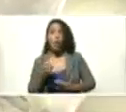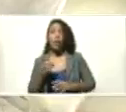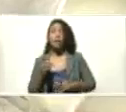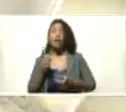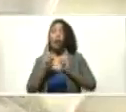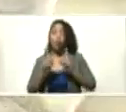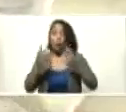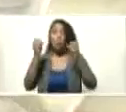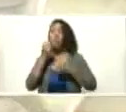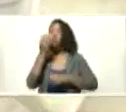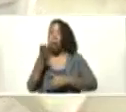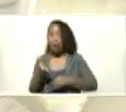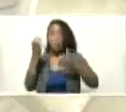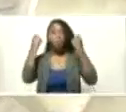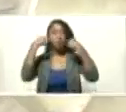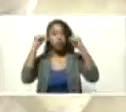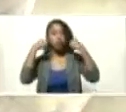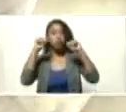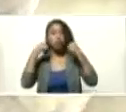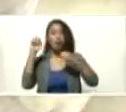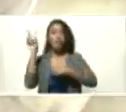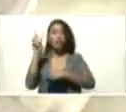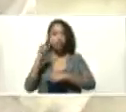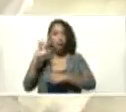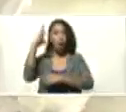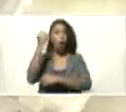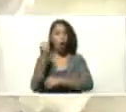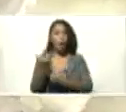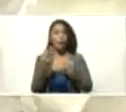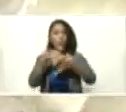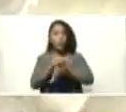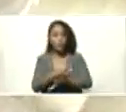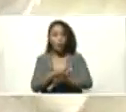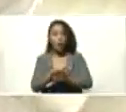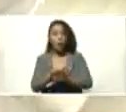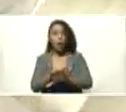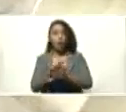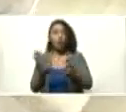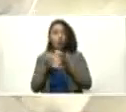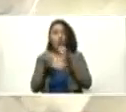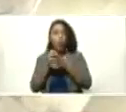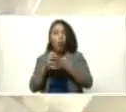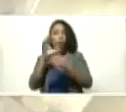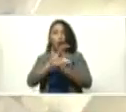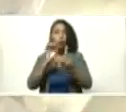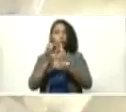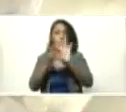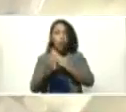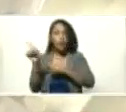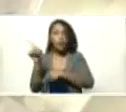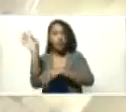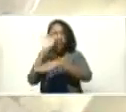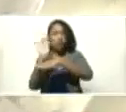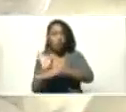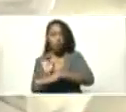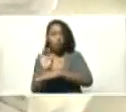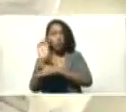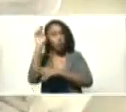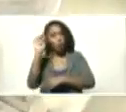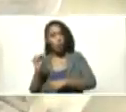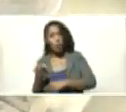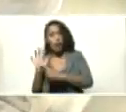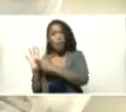prácticas que Venezuela ha logrado incorporar manifestaciones culturales porque su funcionamiento cotidiano es ejemplo